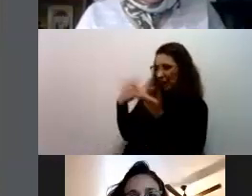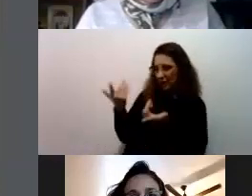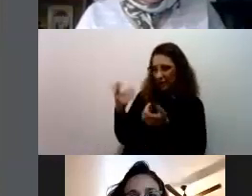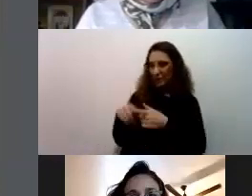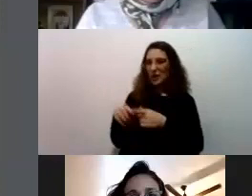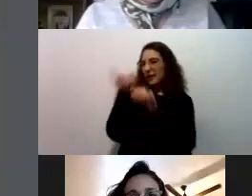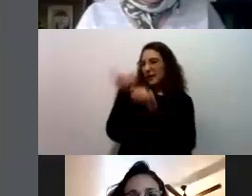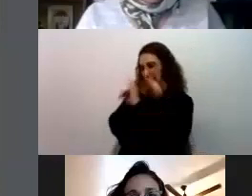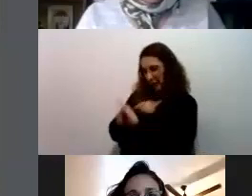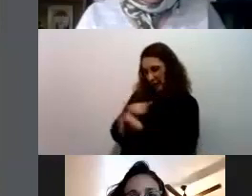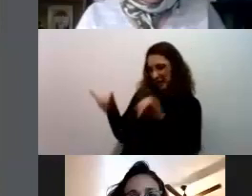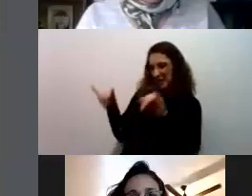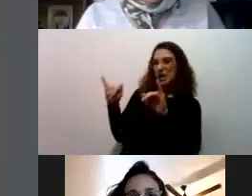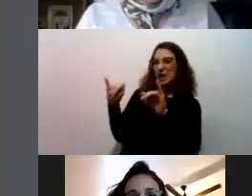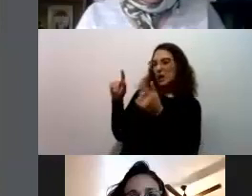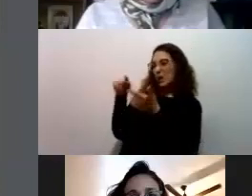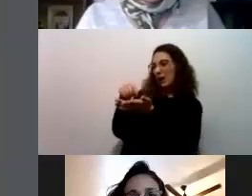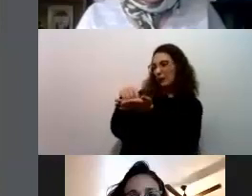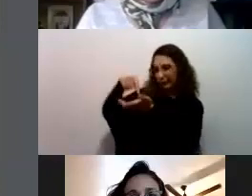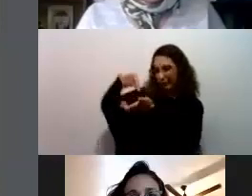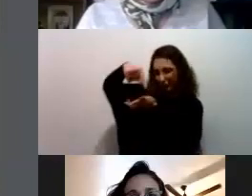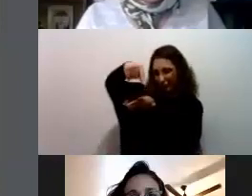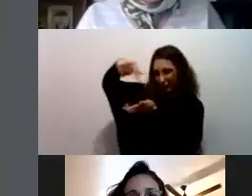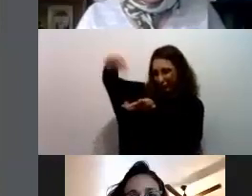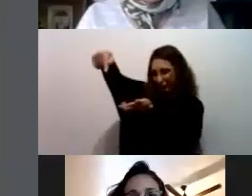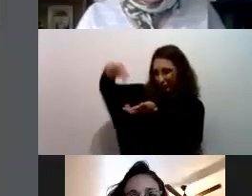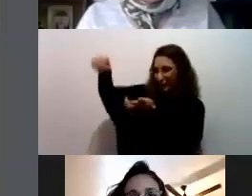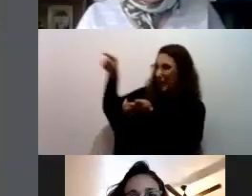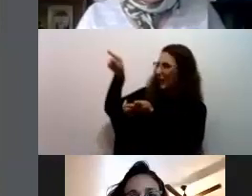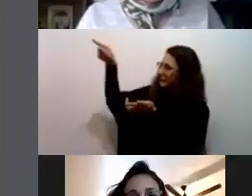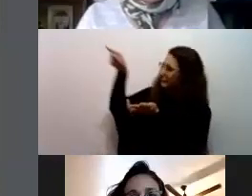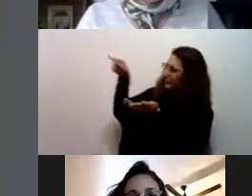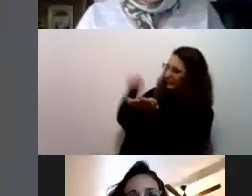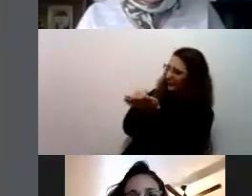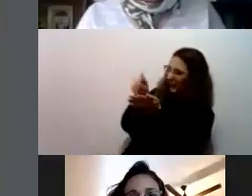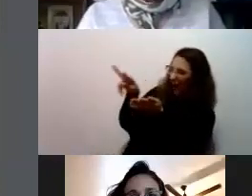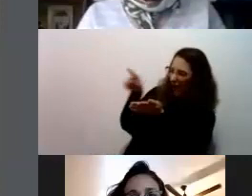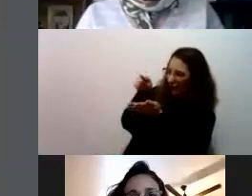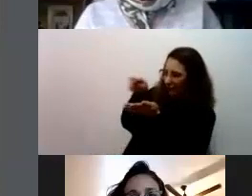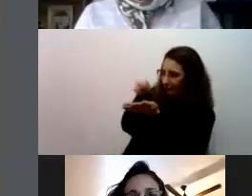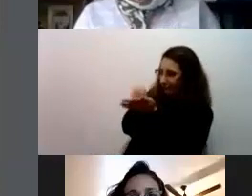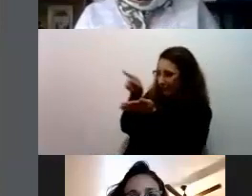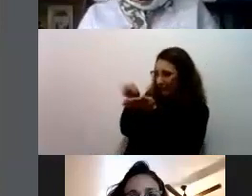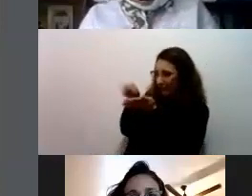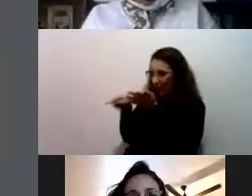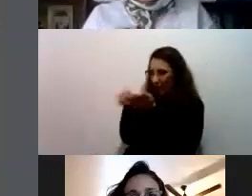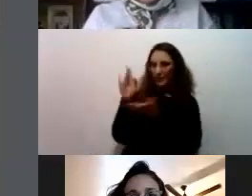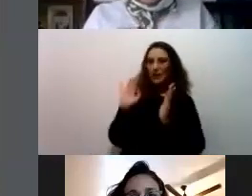Informativa, se encuentran en distintos lugares del espacio correspondiente si esta señalética,